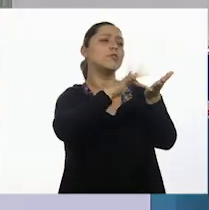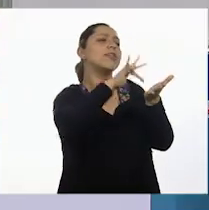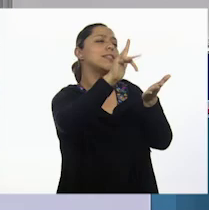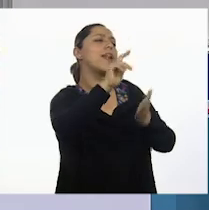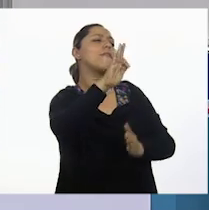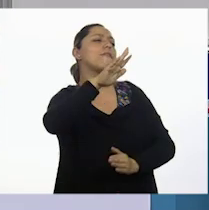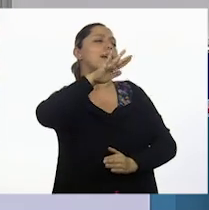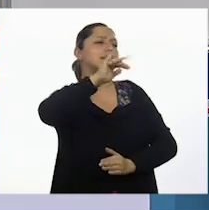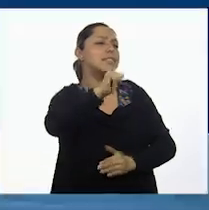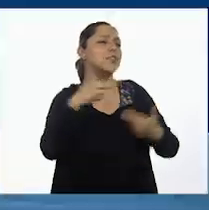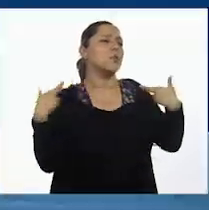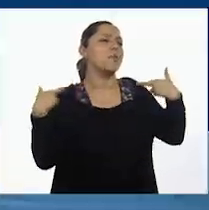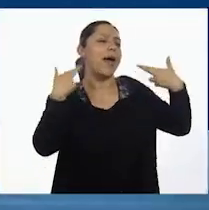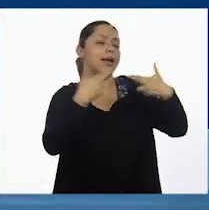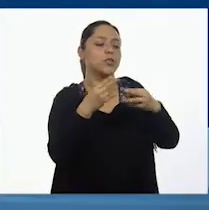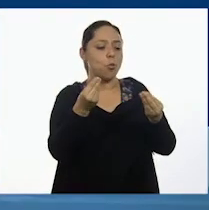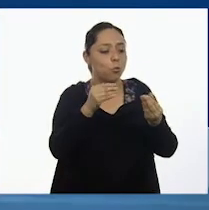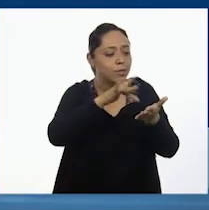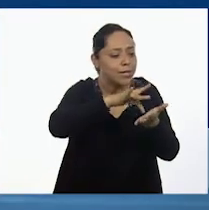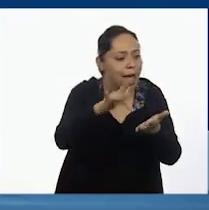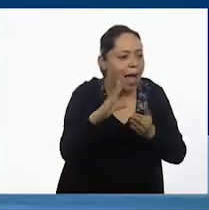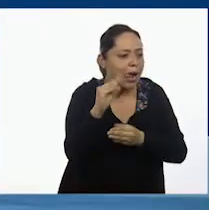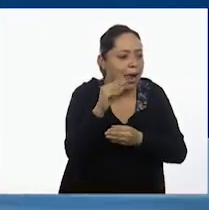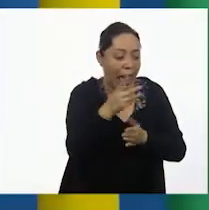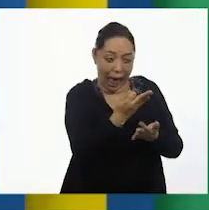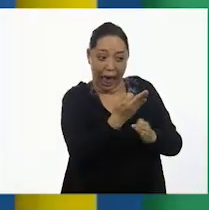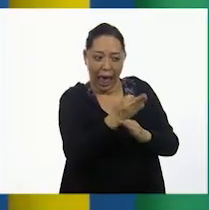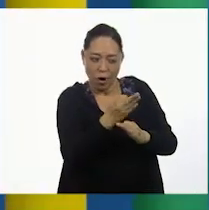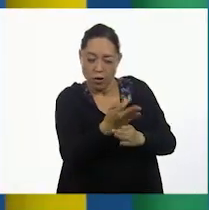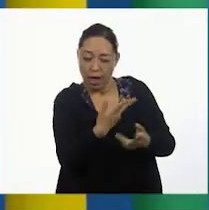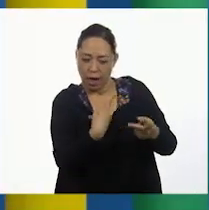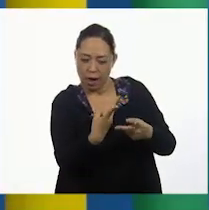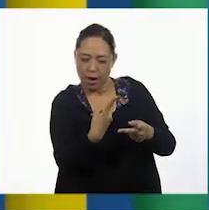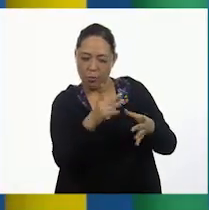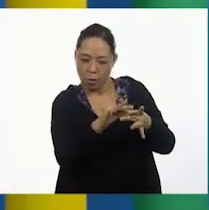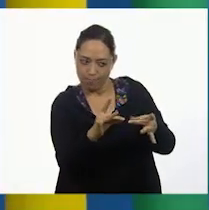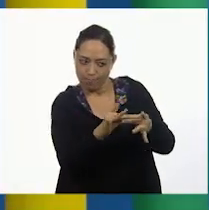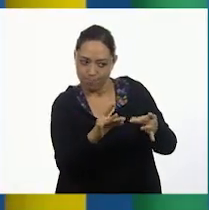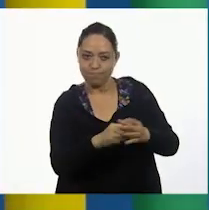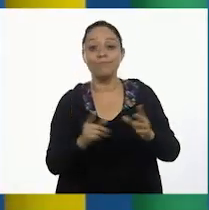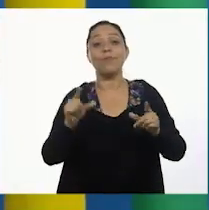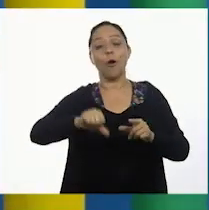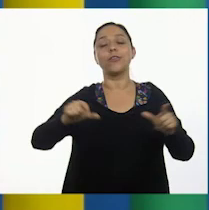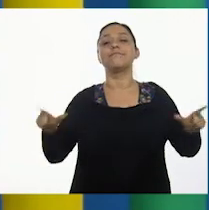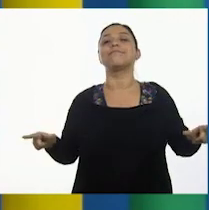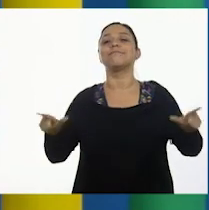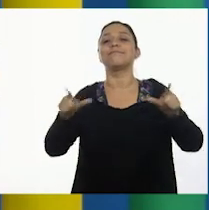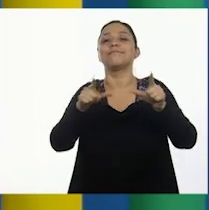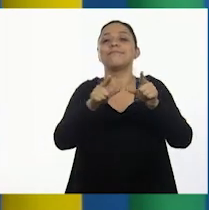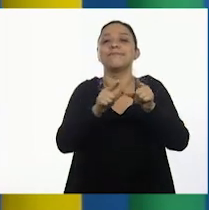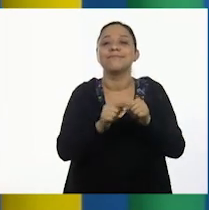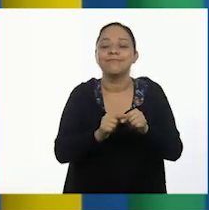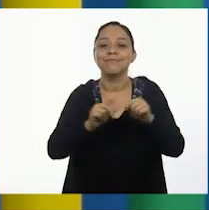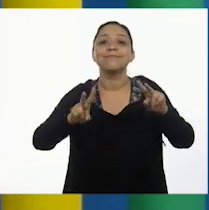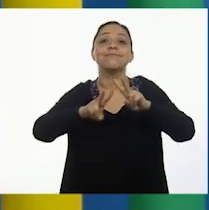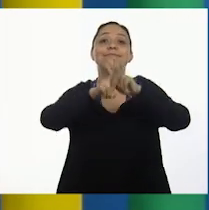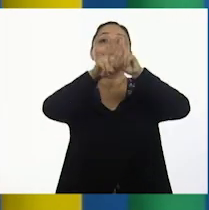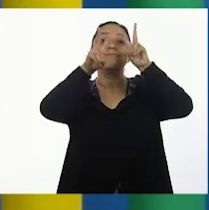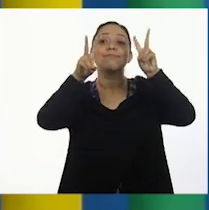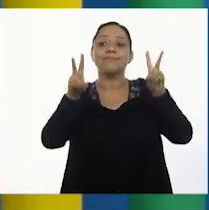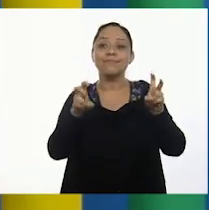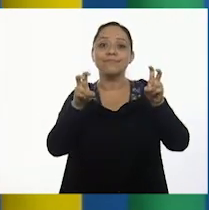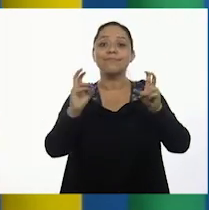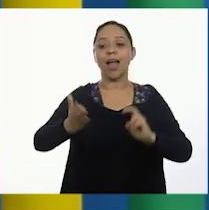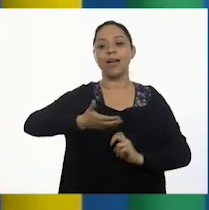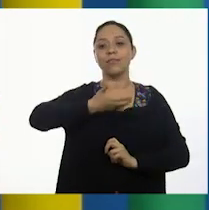Francisco. Muchísimas gracias, Ton. Ahorita nos contamos leyendas. Sí. Hemos terminado con La Leyenda como tradición